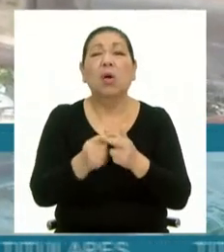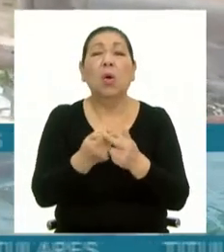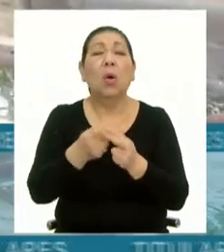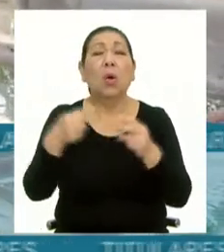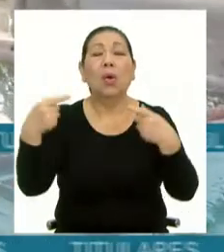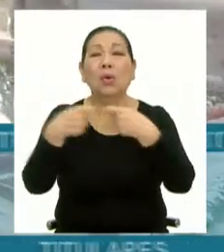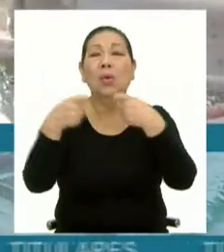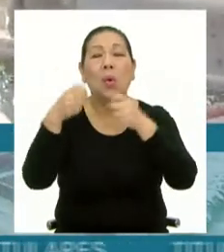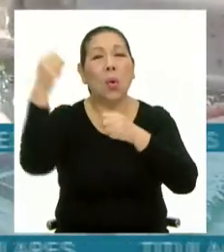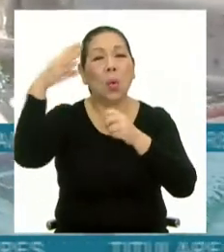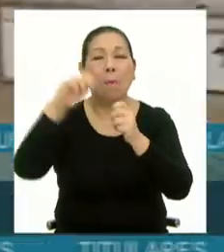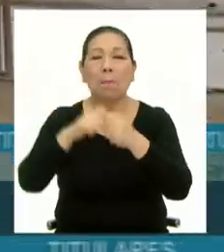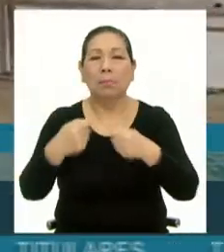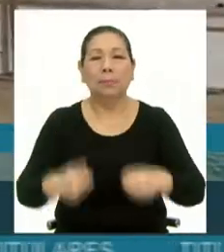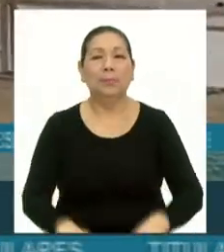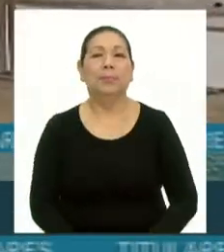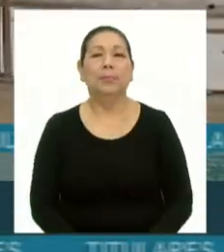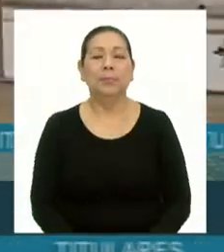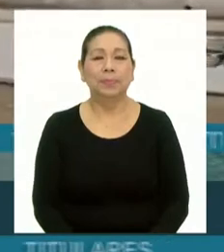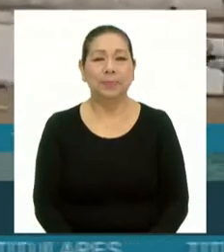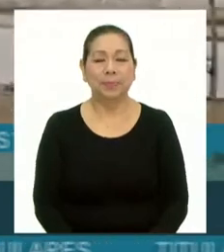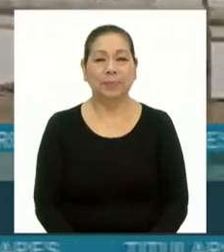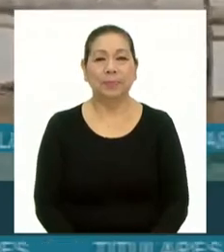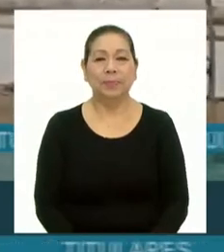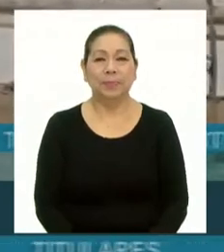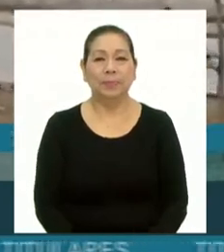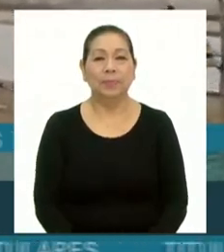un cortocircuito.